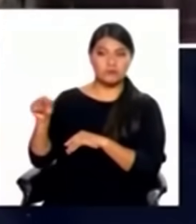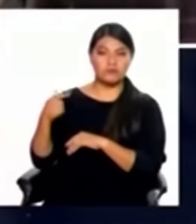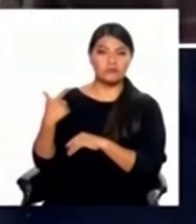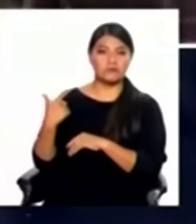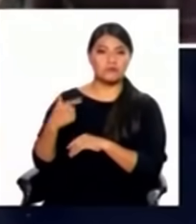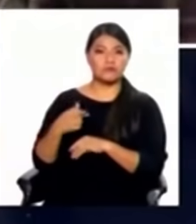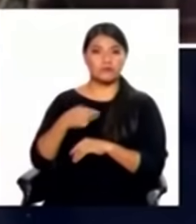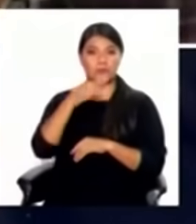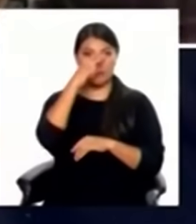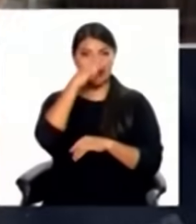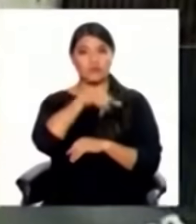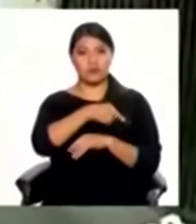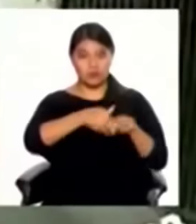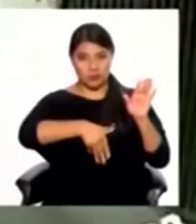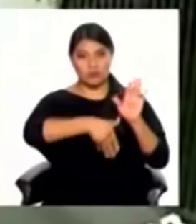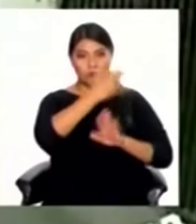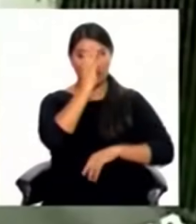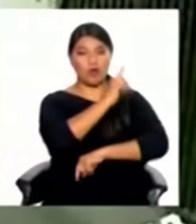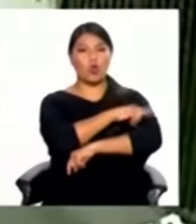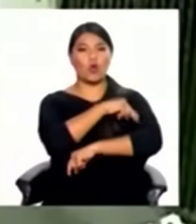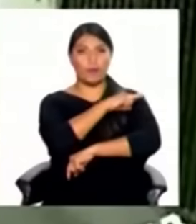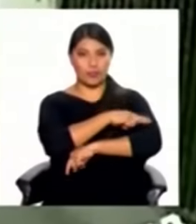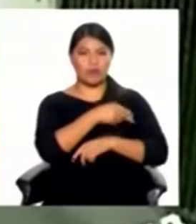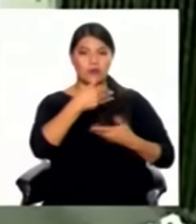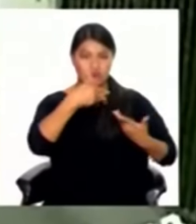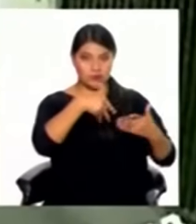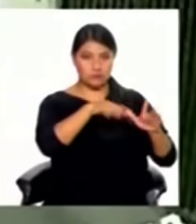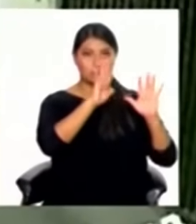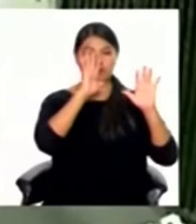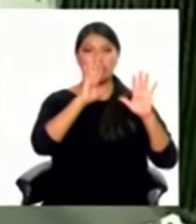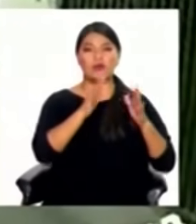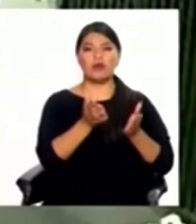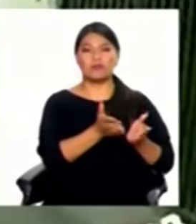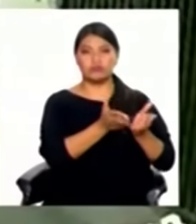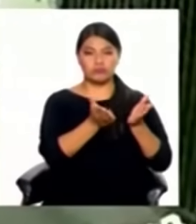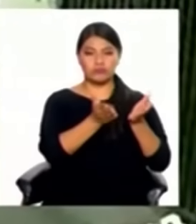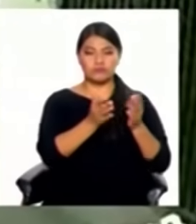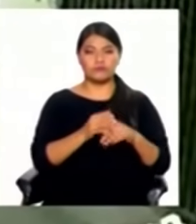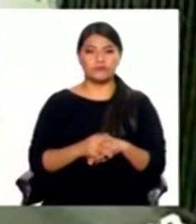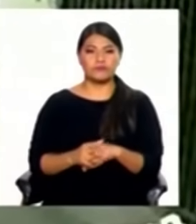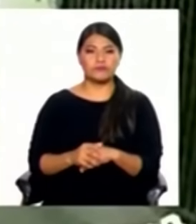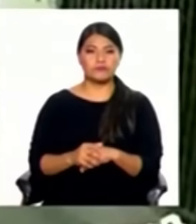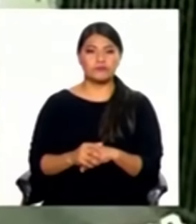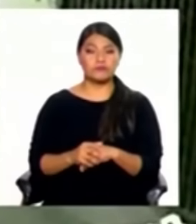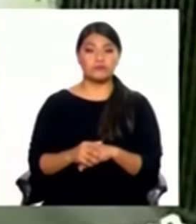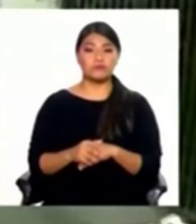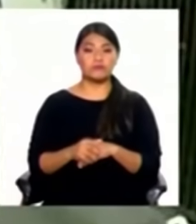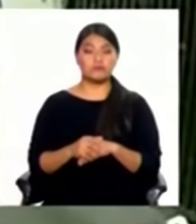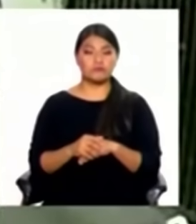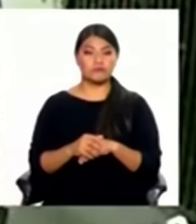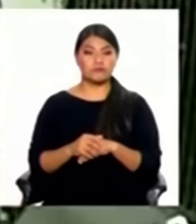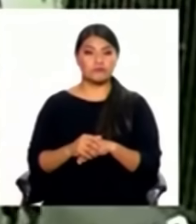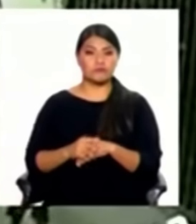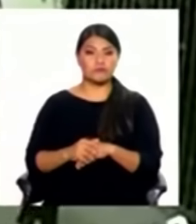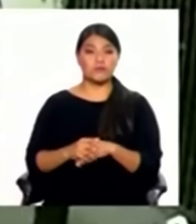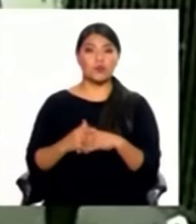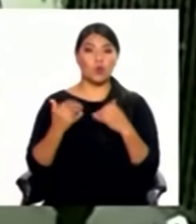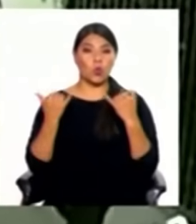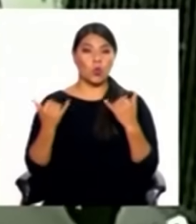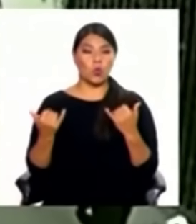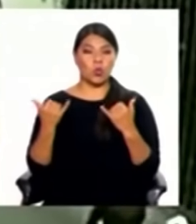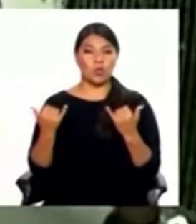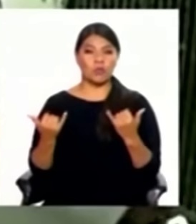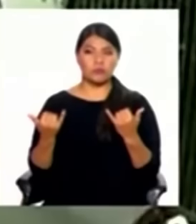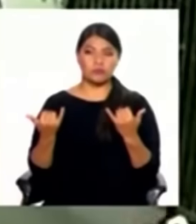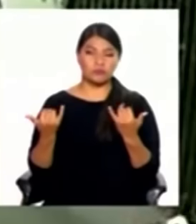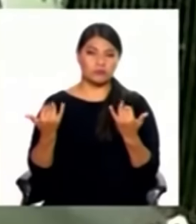menor ya fue trasladada por un paramédico al hospital. Hasta el día de hoy,